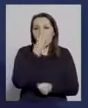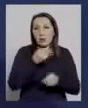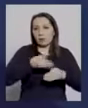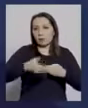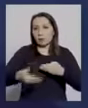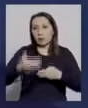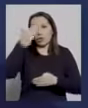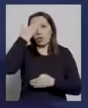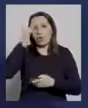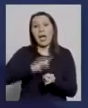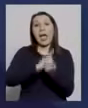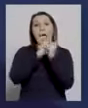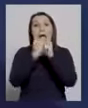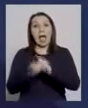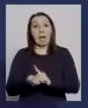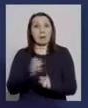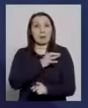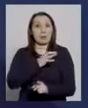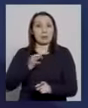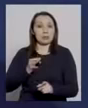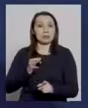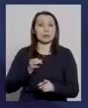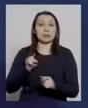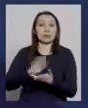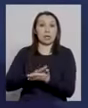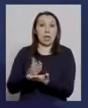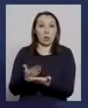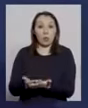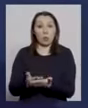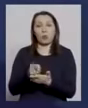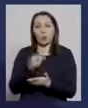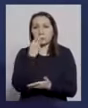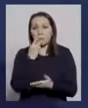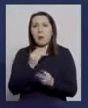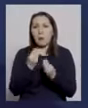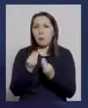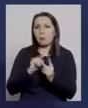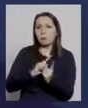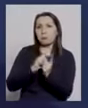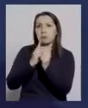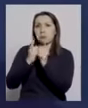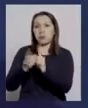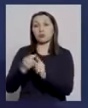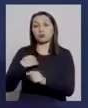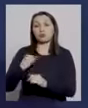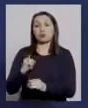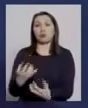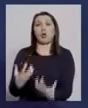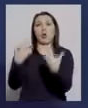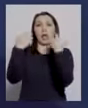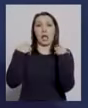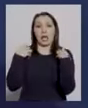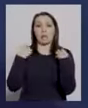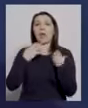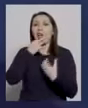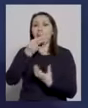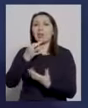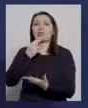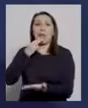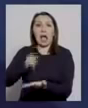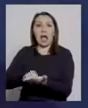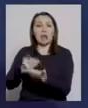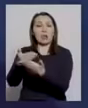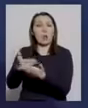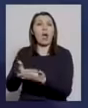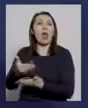estos días en el cambio de gestión del Ministerio de Salud, y por lo tanto, por supuesto que yo me hago cargo de lo que estamos planteando